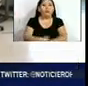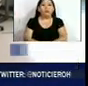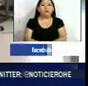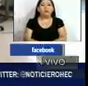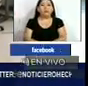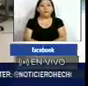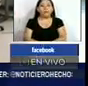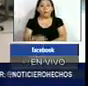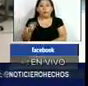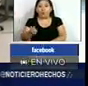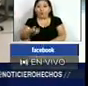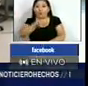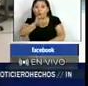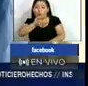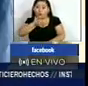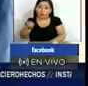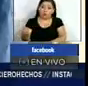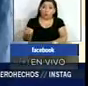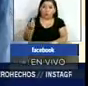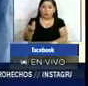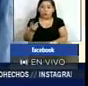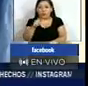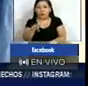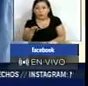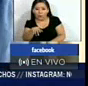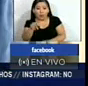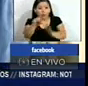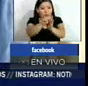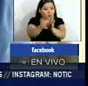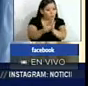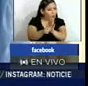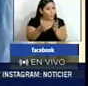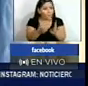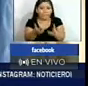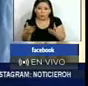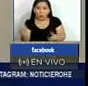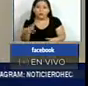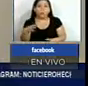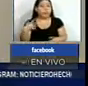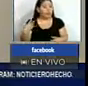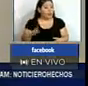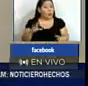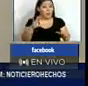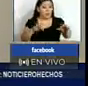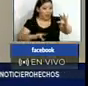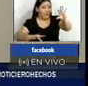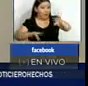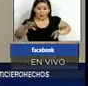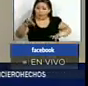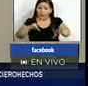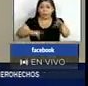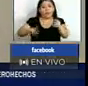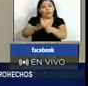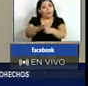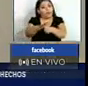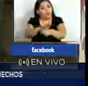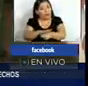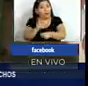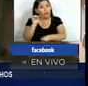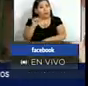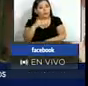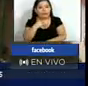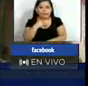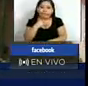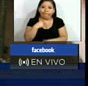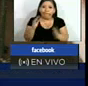Según cifras oficiales, 16 de los 50 estados de Estados Unidos presentan un aumento de nuevos casos de COVID-19. La situación